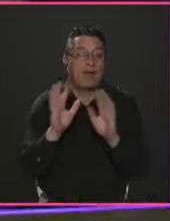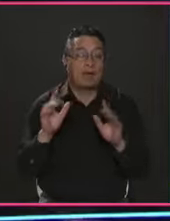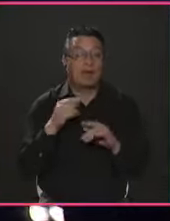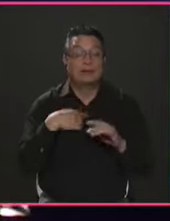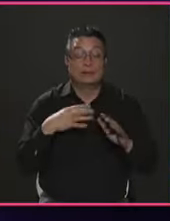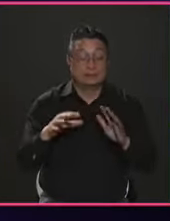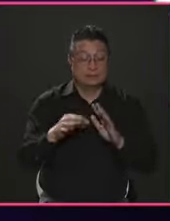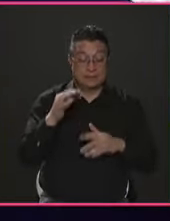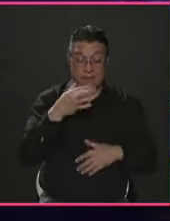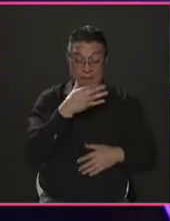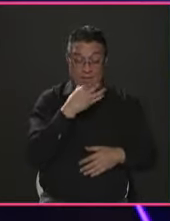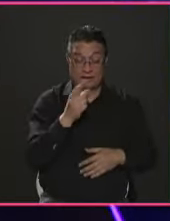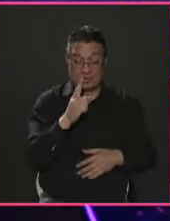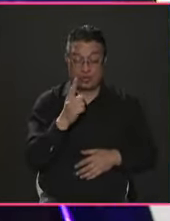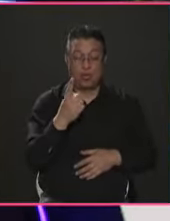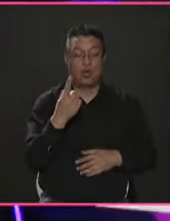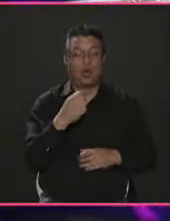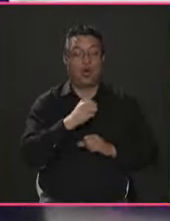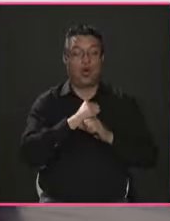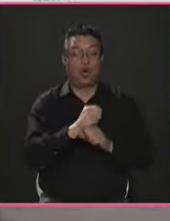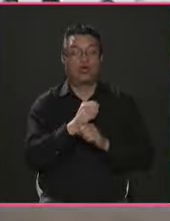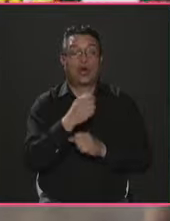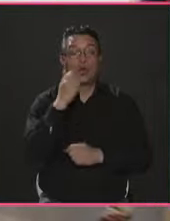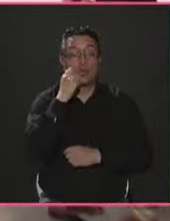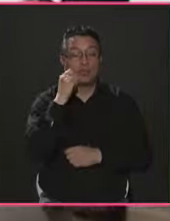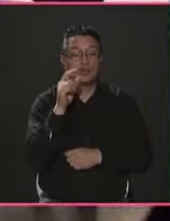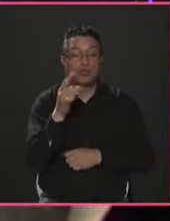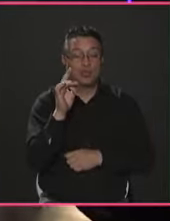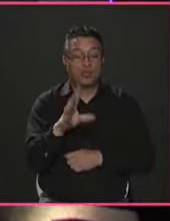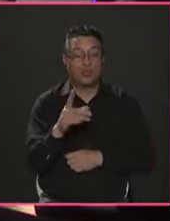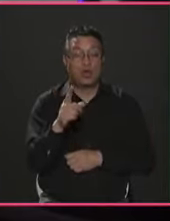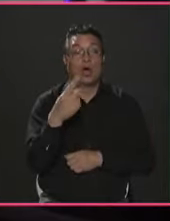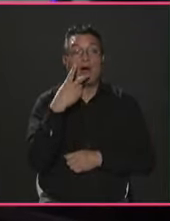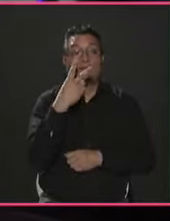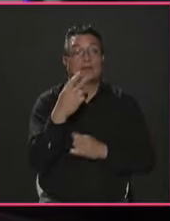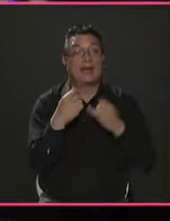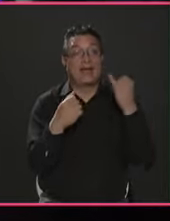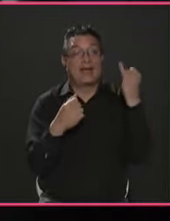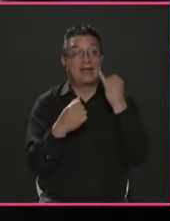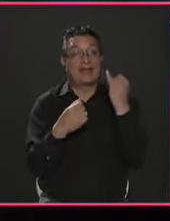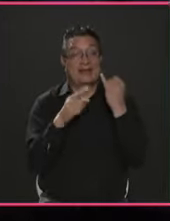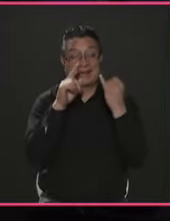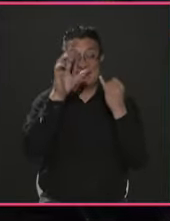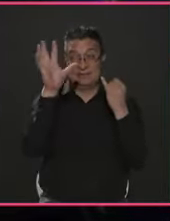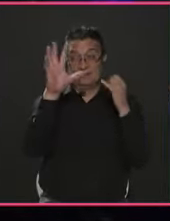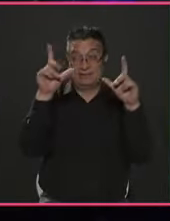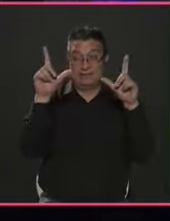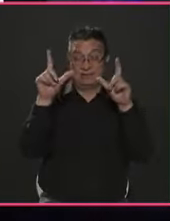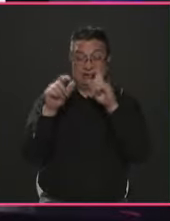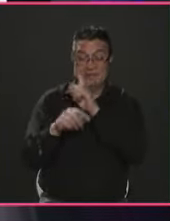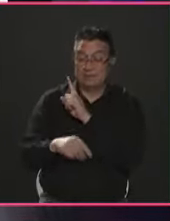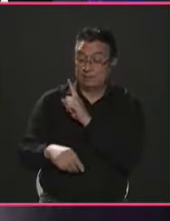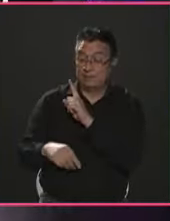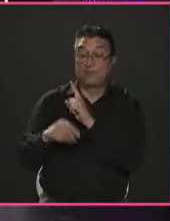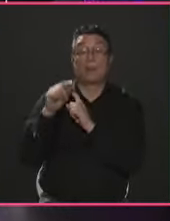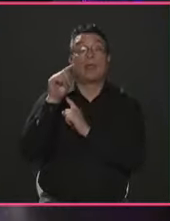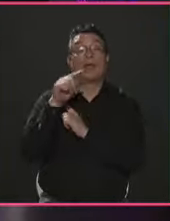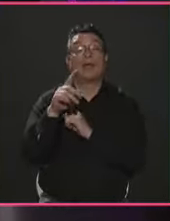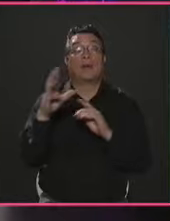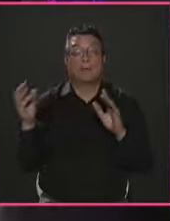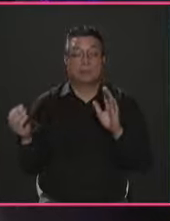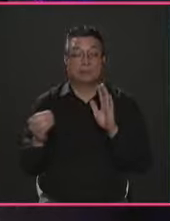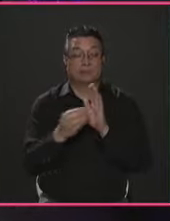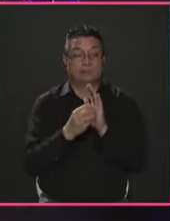encontramos es un anticuerpo de esto entonces lo que estamos viendo aquí verdad es que este anticuerpo se pega a la